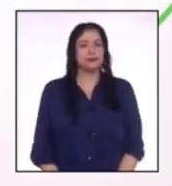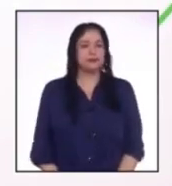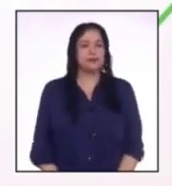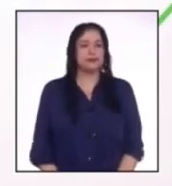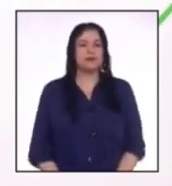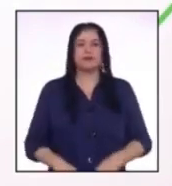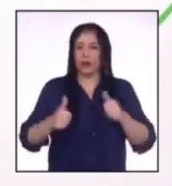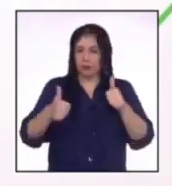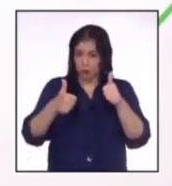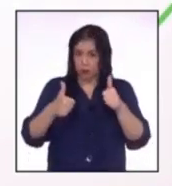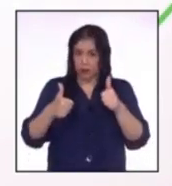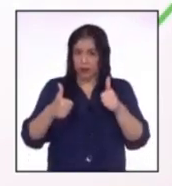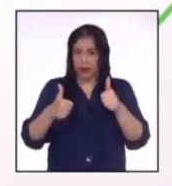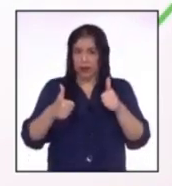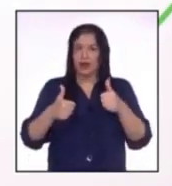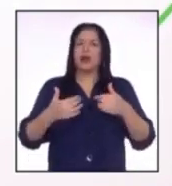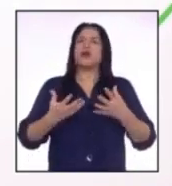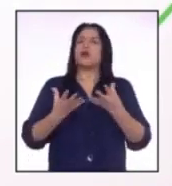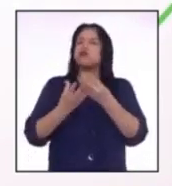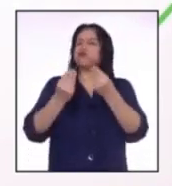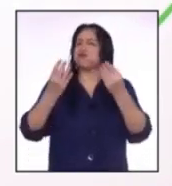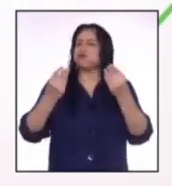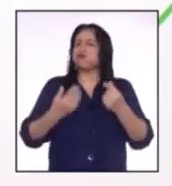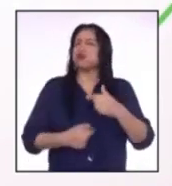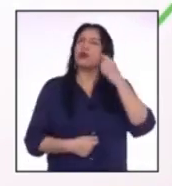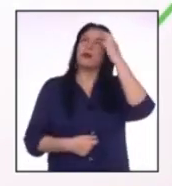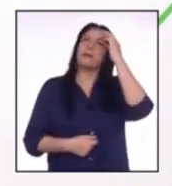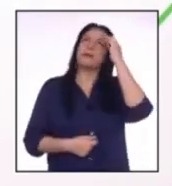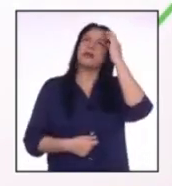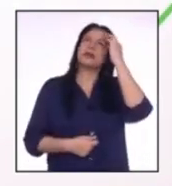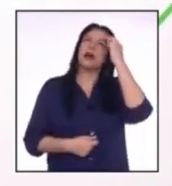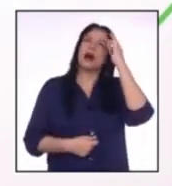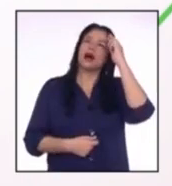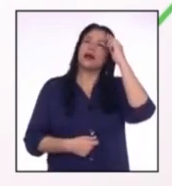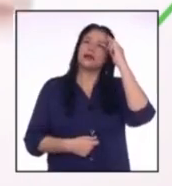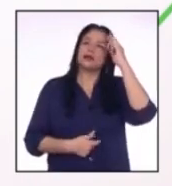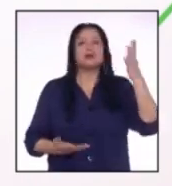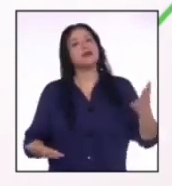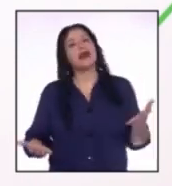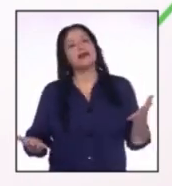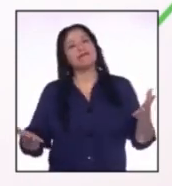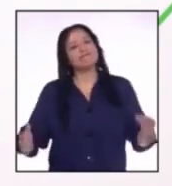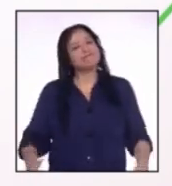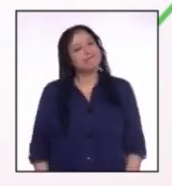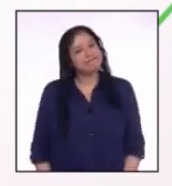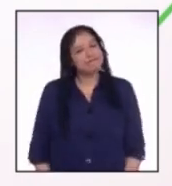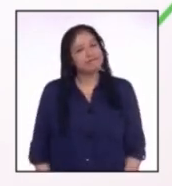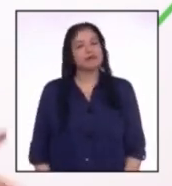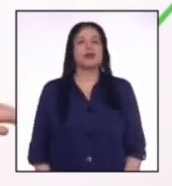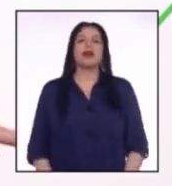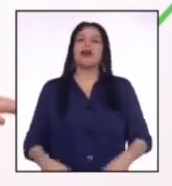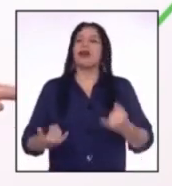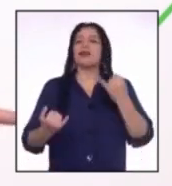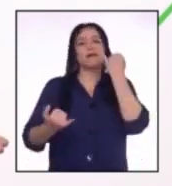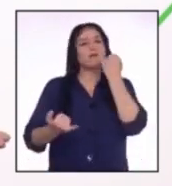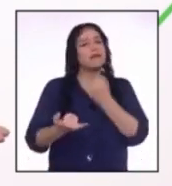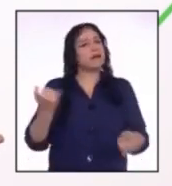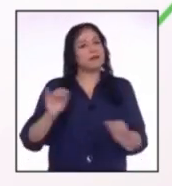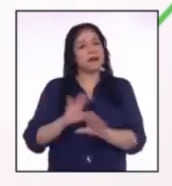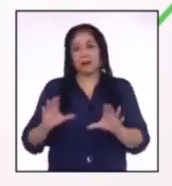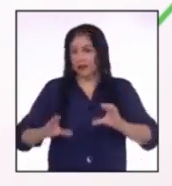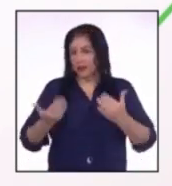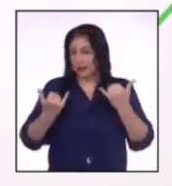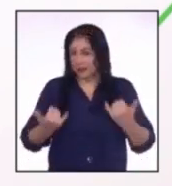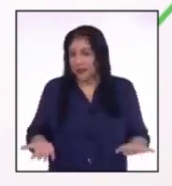muy bien tengo mucho por reflexionar también yo chicos bueno y esto fue todo por